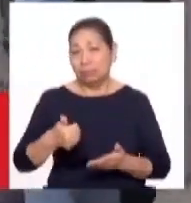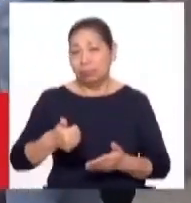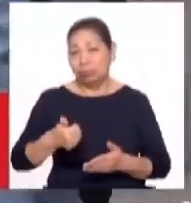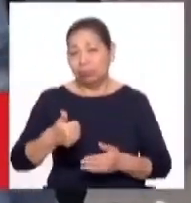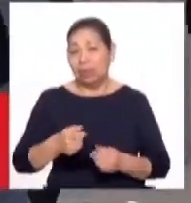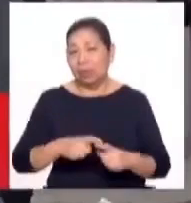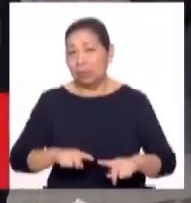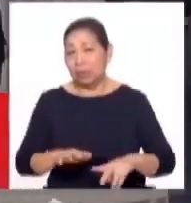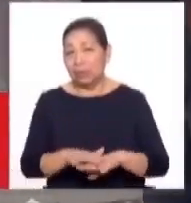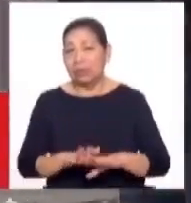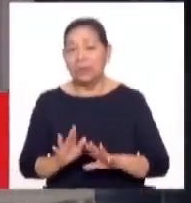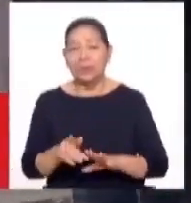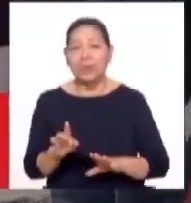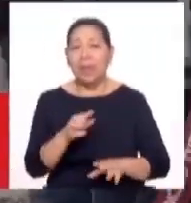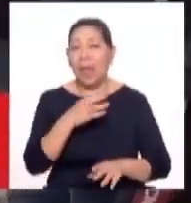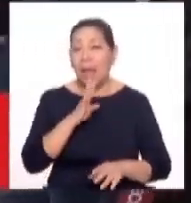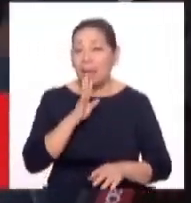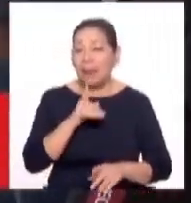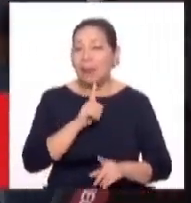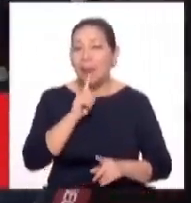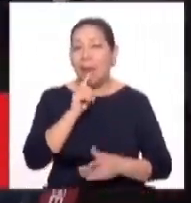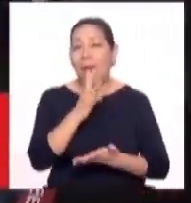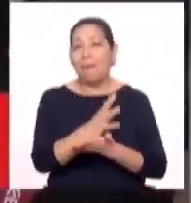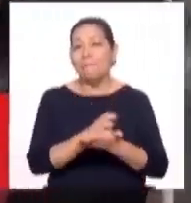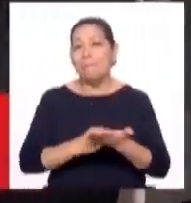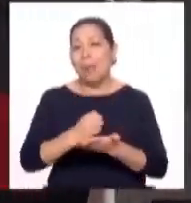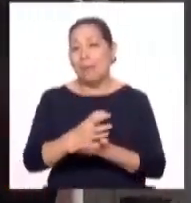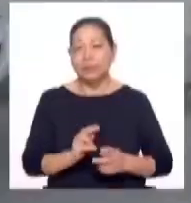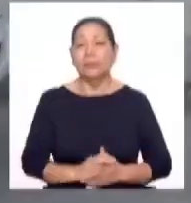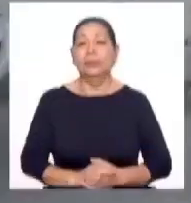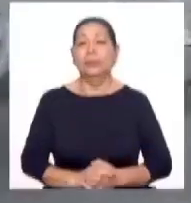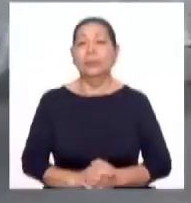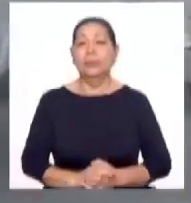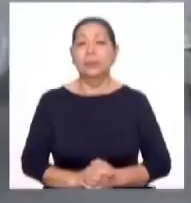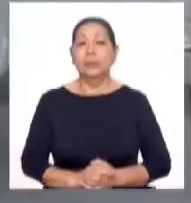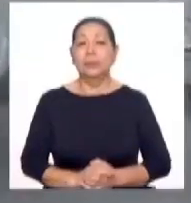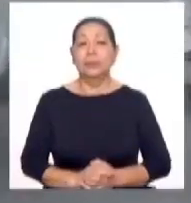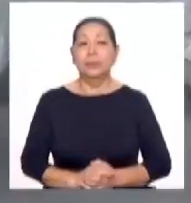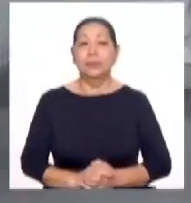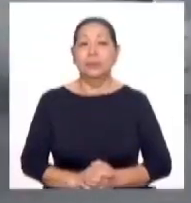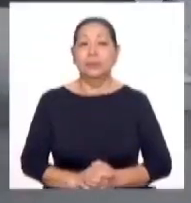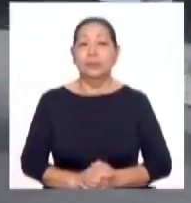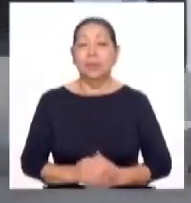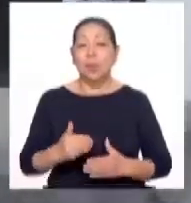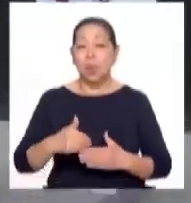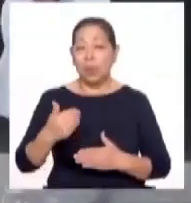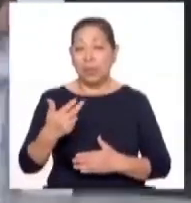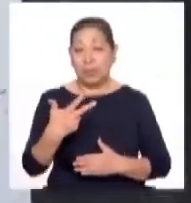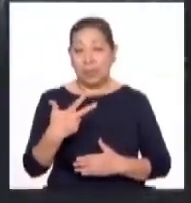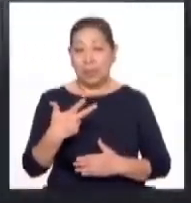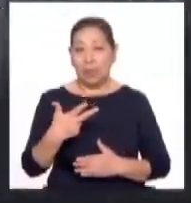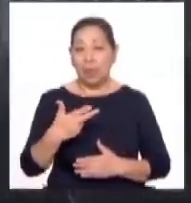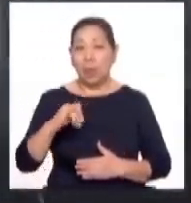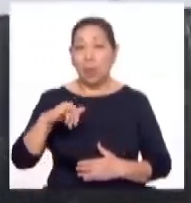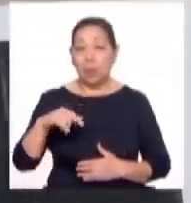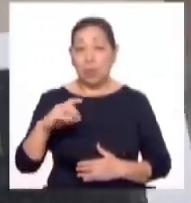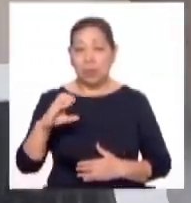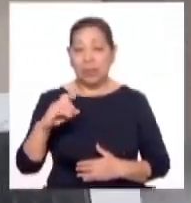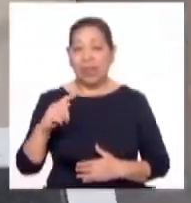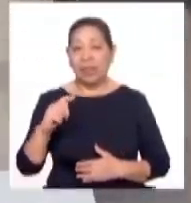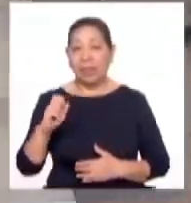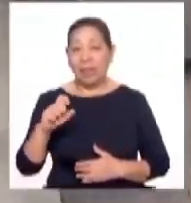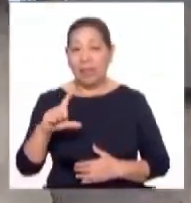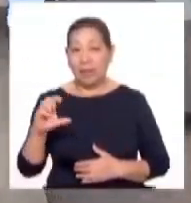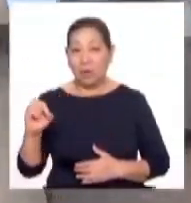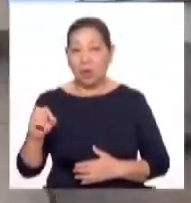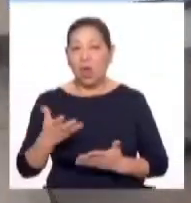2022 la cifra llegó a los 3.39 en tanto a septiembre del 2023 las denuncias por este